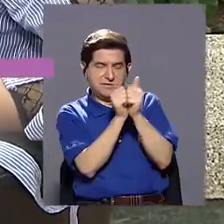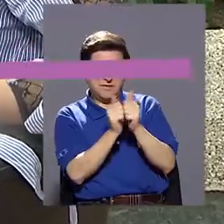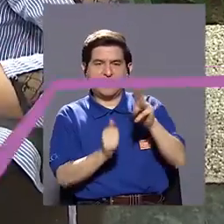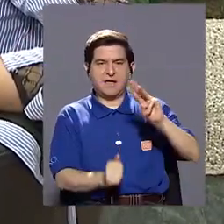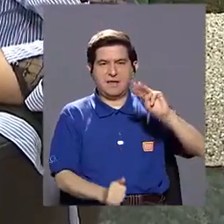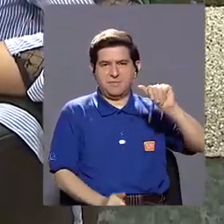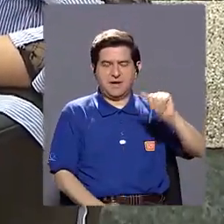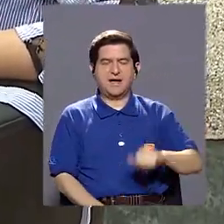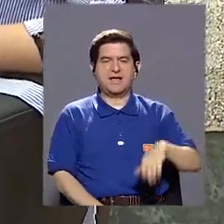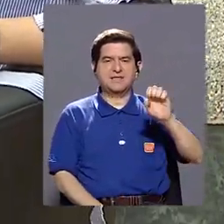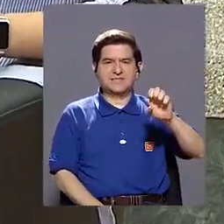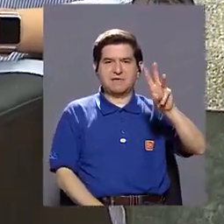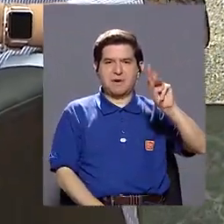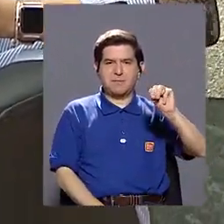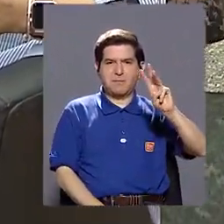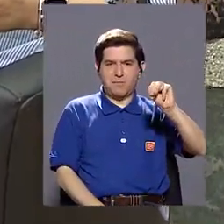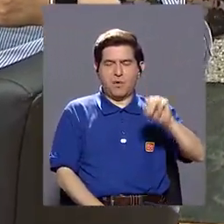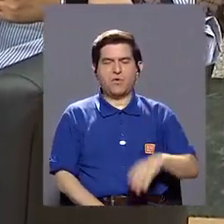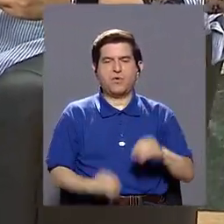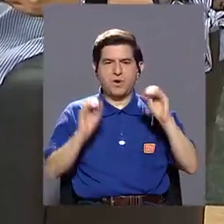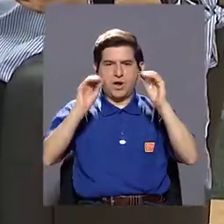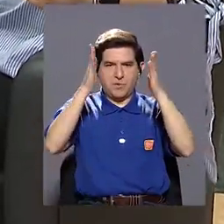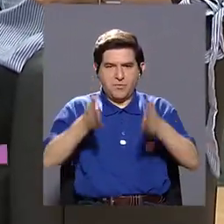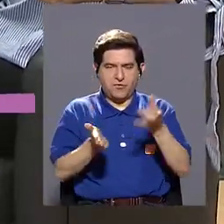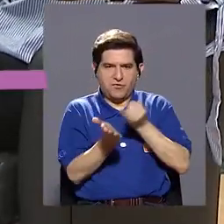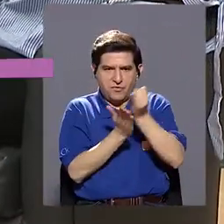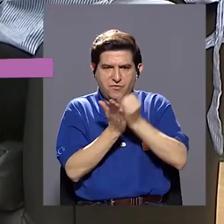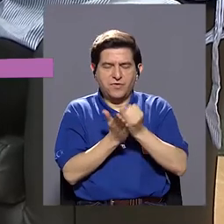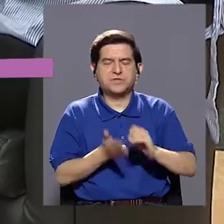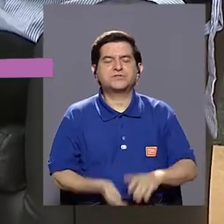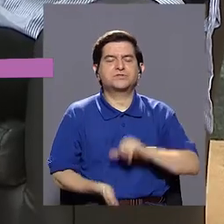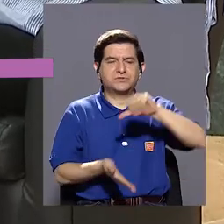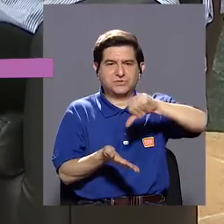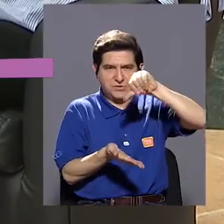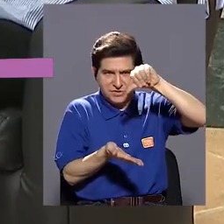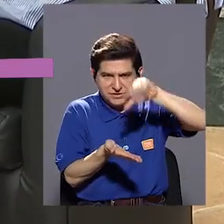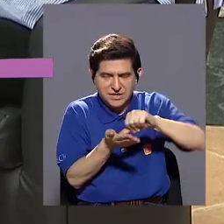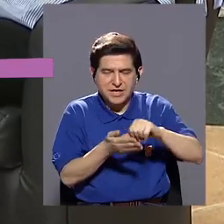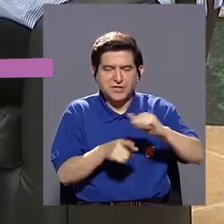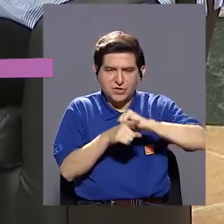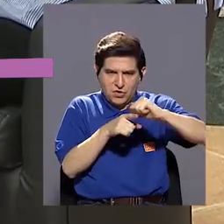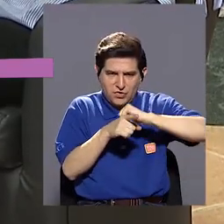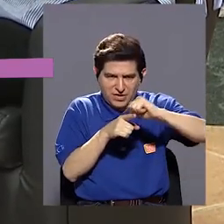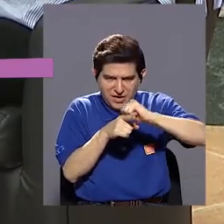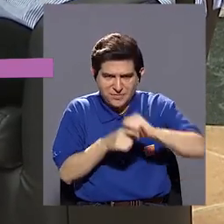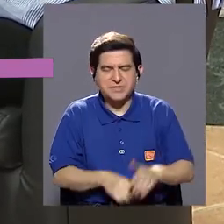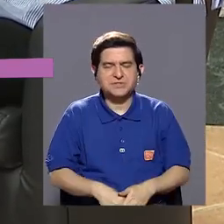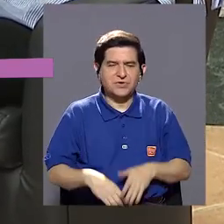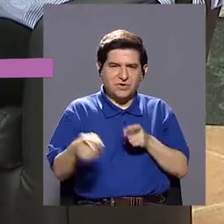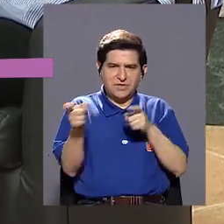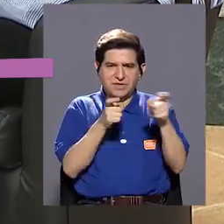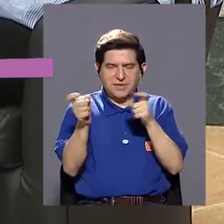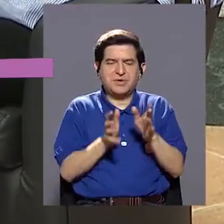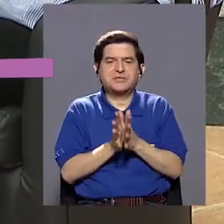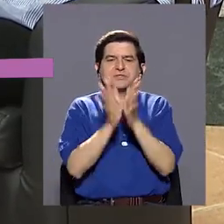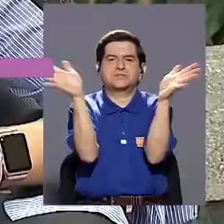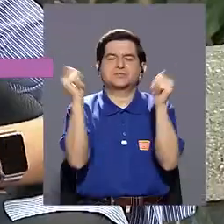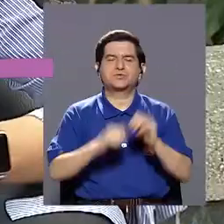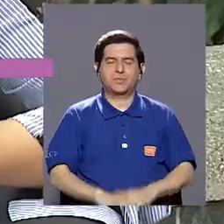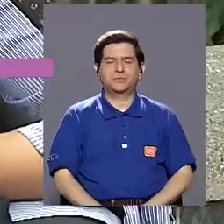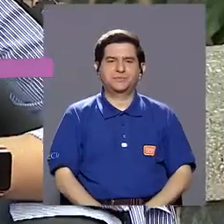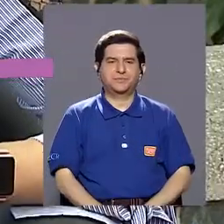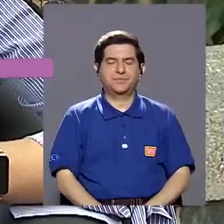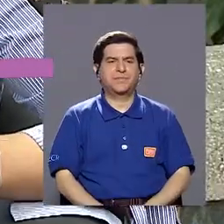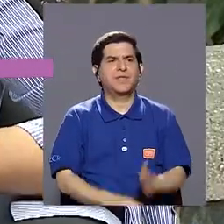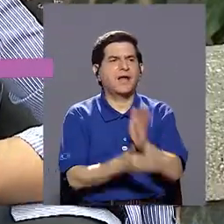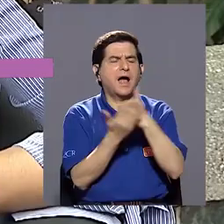ello el máster Esteban Mora Martínez, profesor e investigador del Centro de Investigación de Capacitación de Administración Pública.